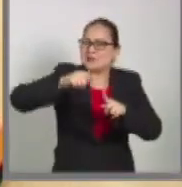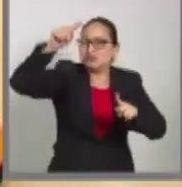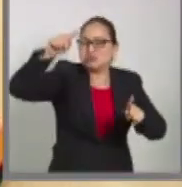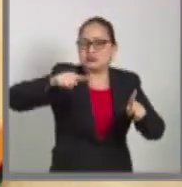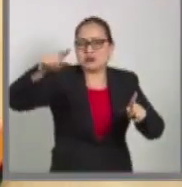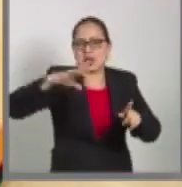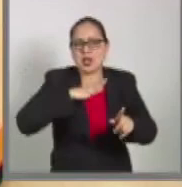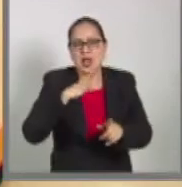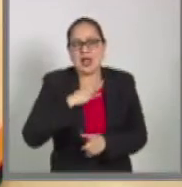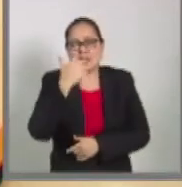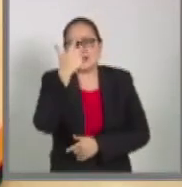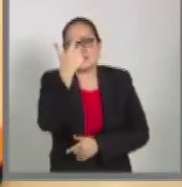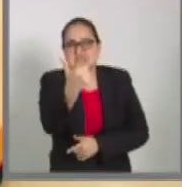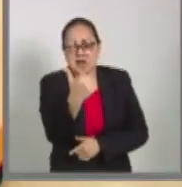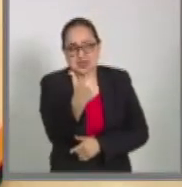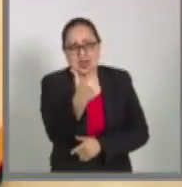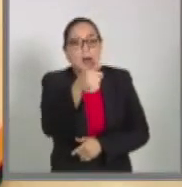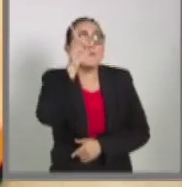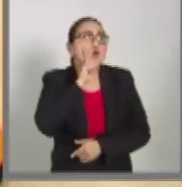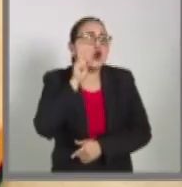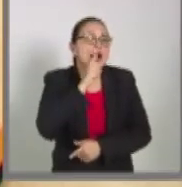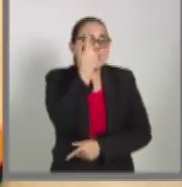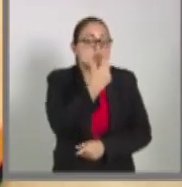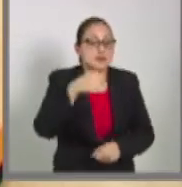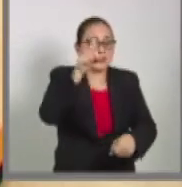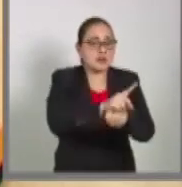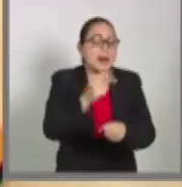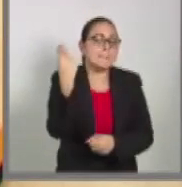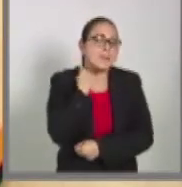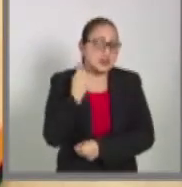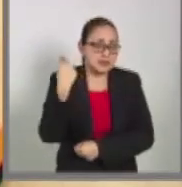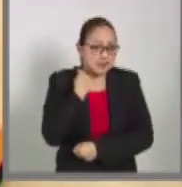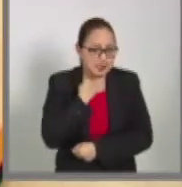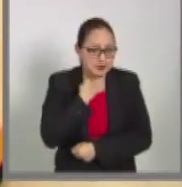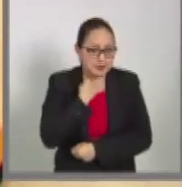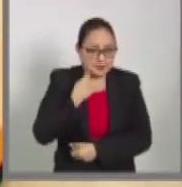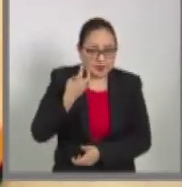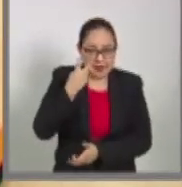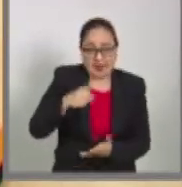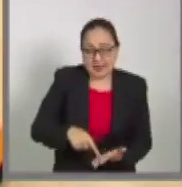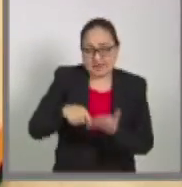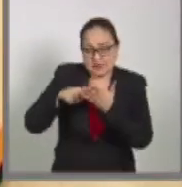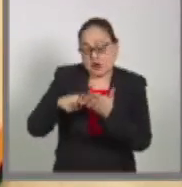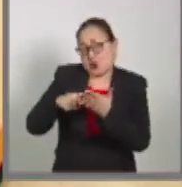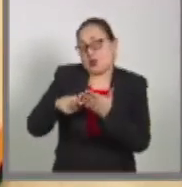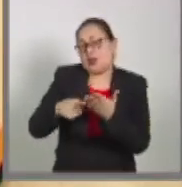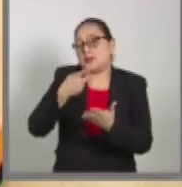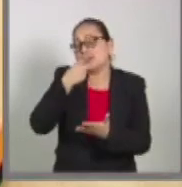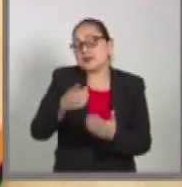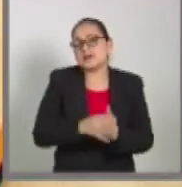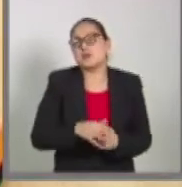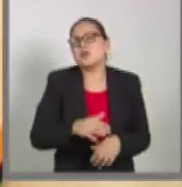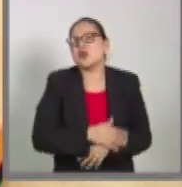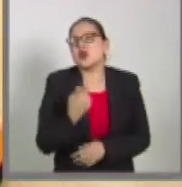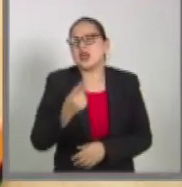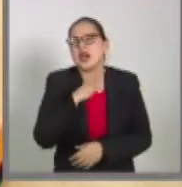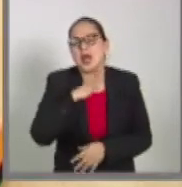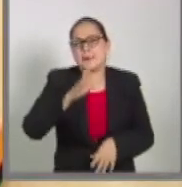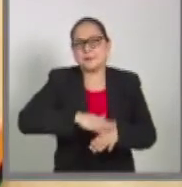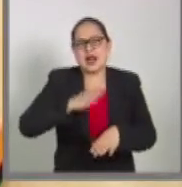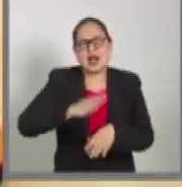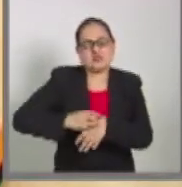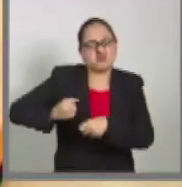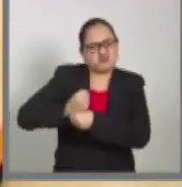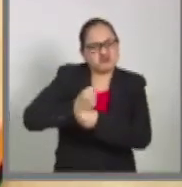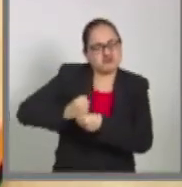promediar 7 casos cada día. El Instituto atribuye dichas cifras, entre otras causas, al incremento de la